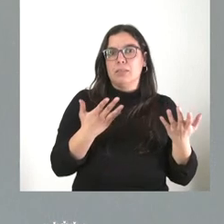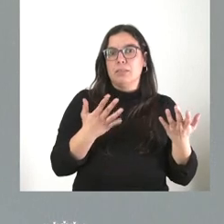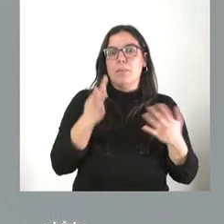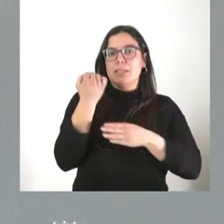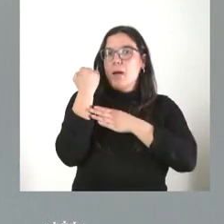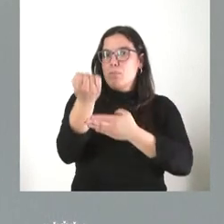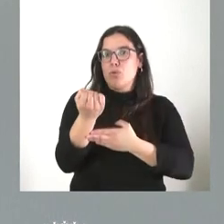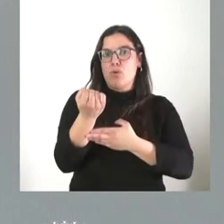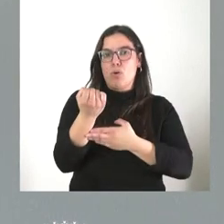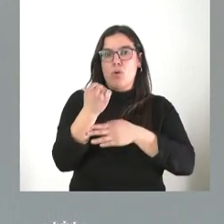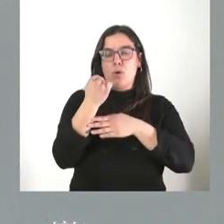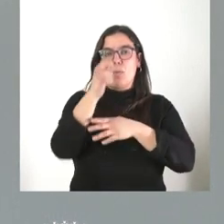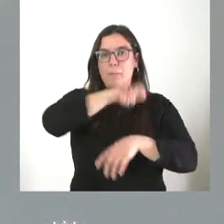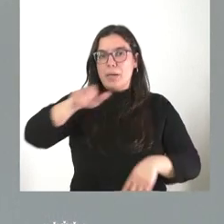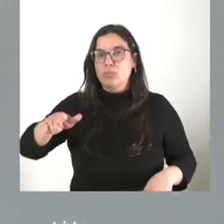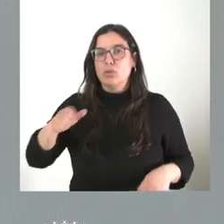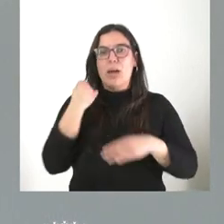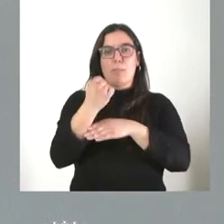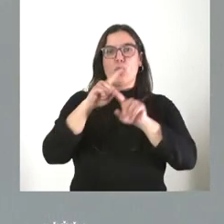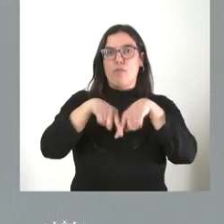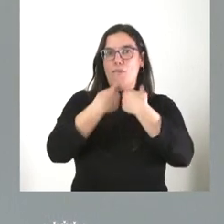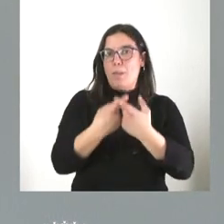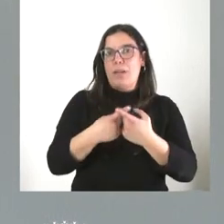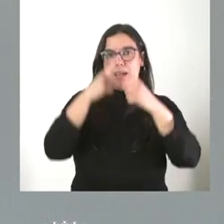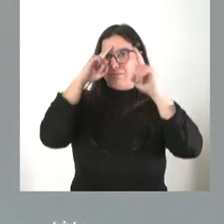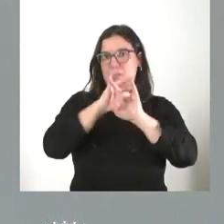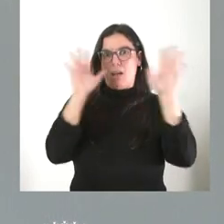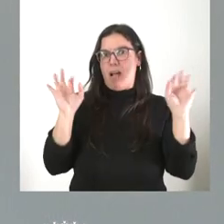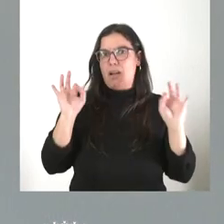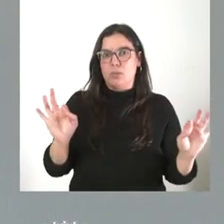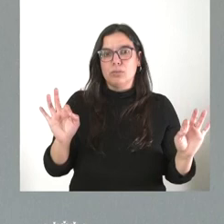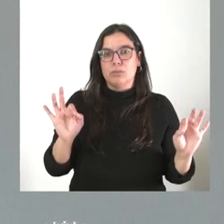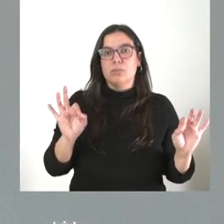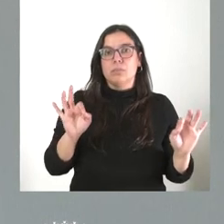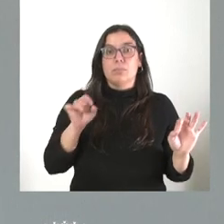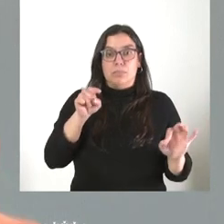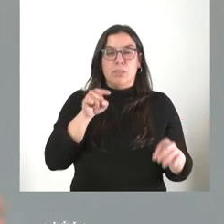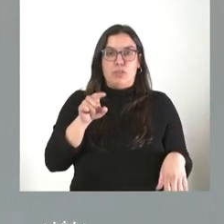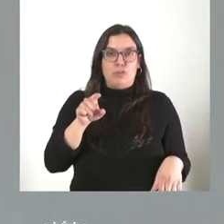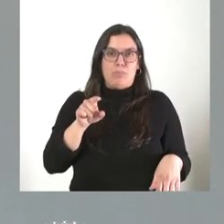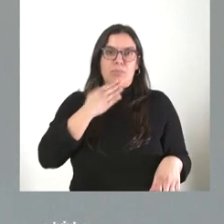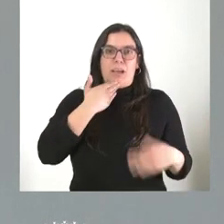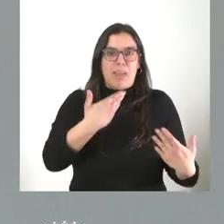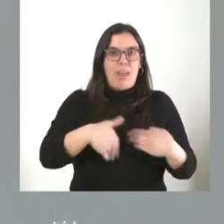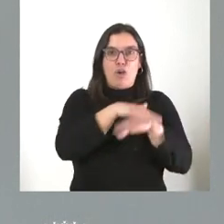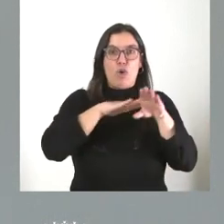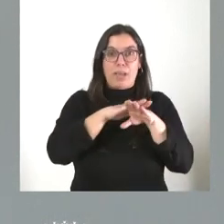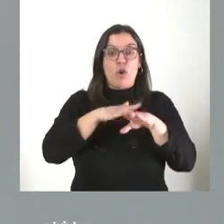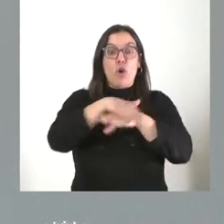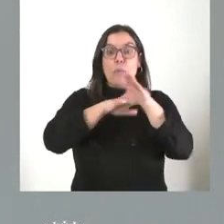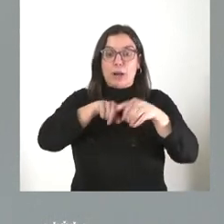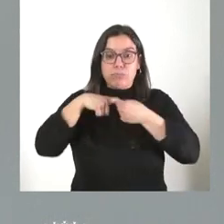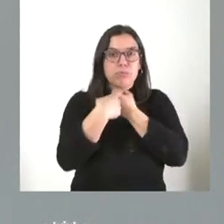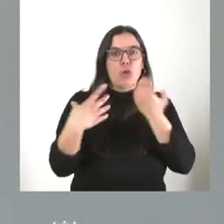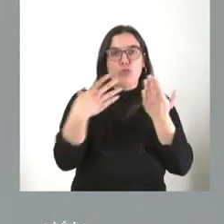apoyo a las personas y a las familias de nuestra comunidad Autónoma Y esto es mérito del gobierno y mérito de todas las personas que integramos el gobierno y